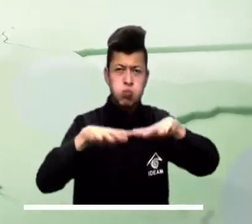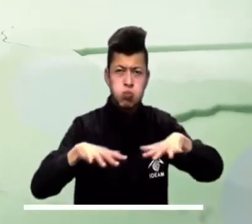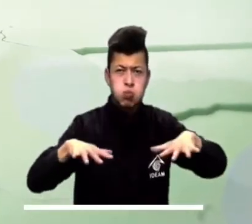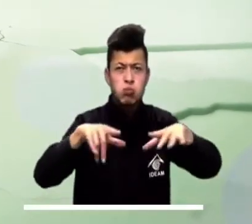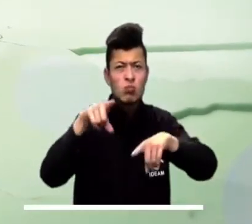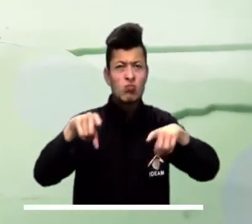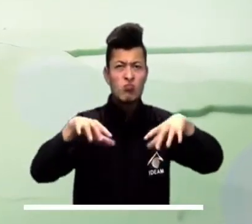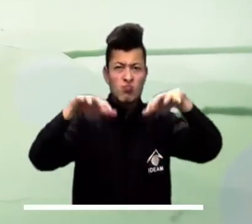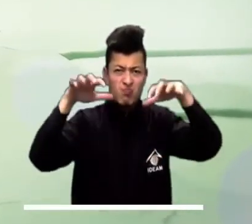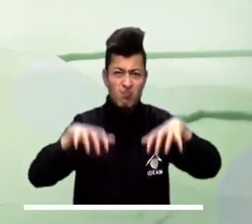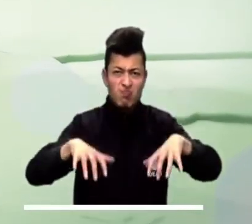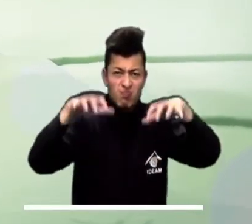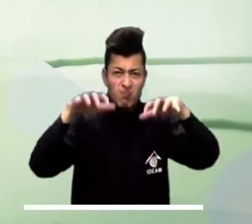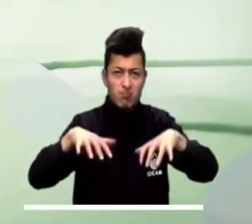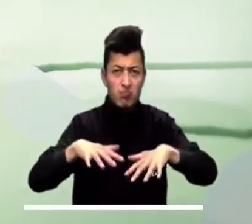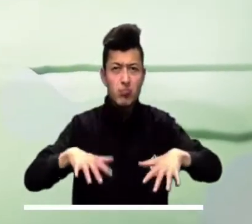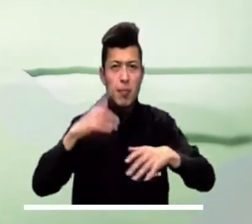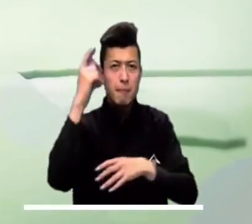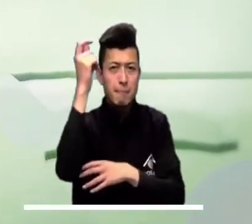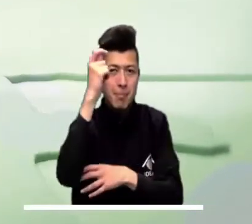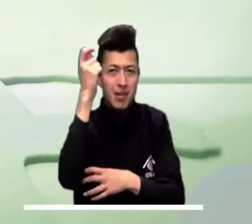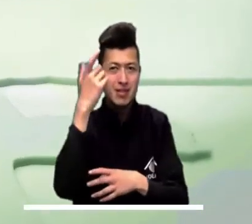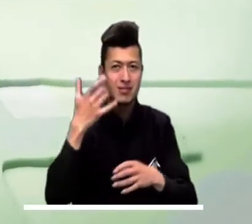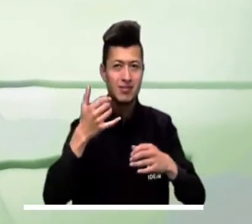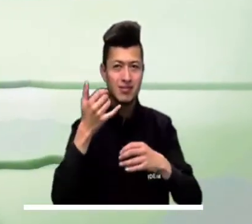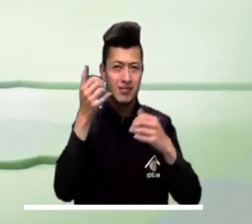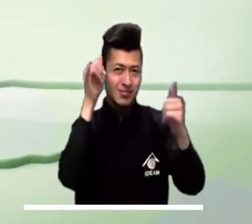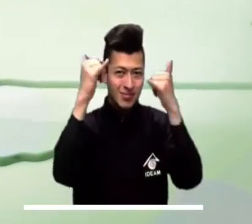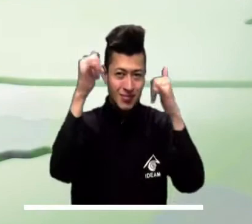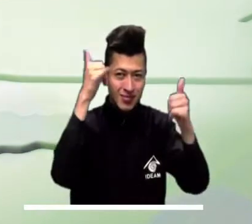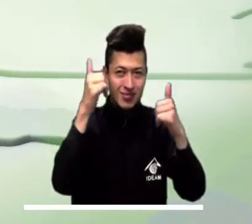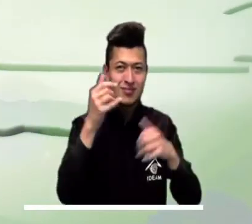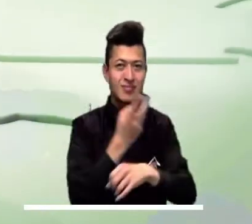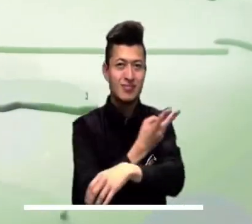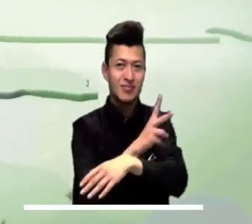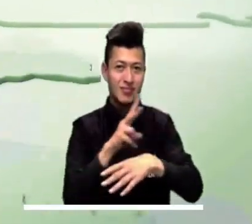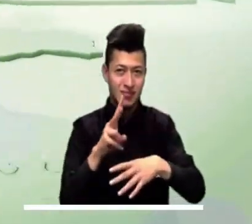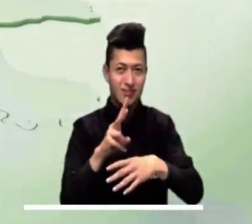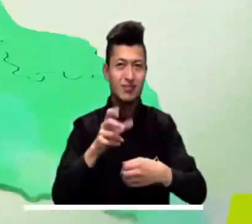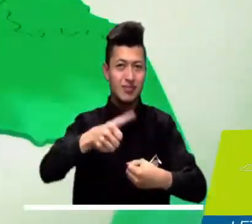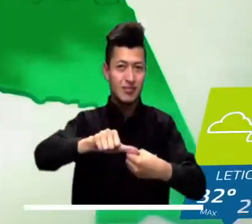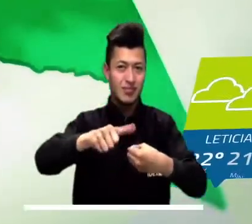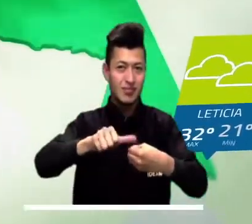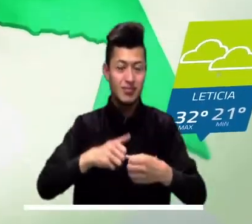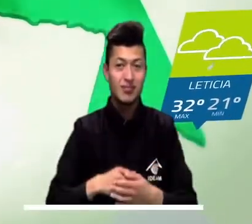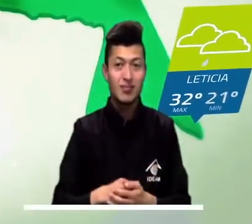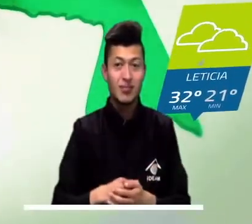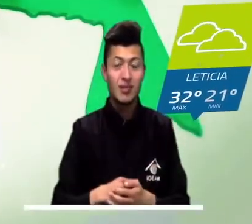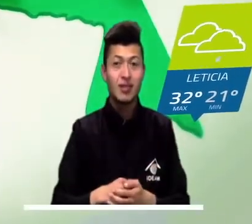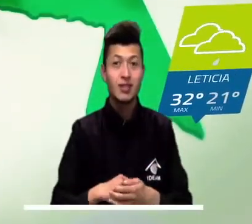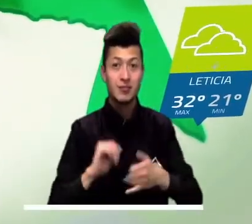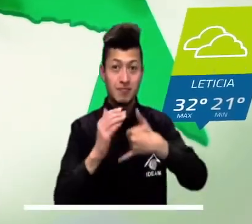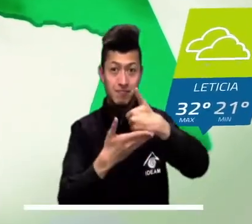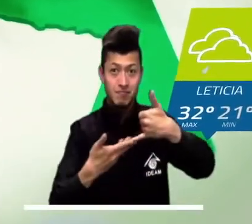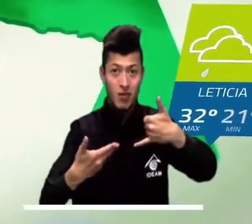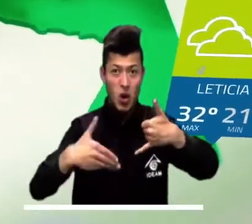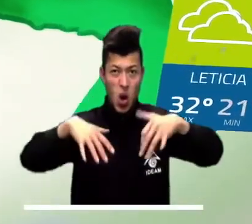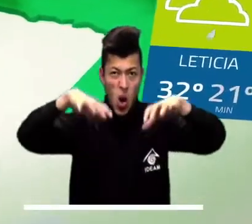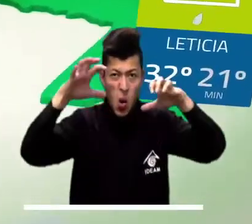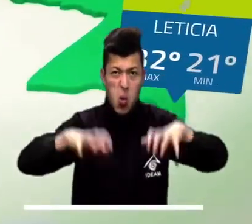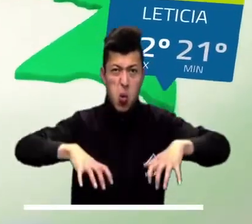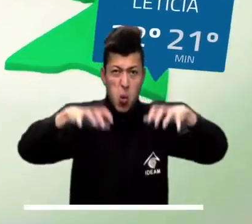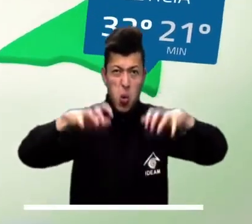posible que se presenten lluvias dispersas en sectores de Meta, Casanare, Vichada y Arauca. La Amazonía podría recibir